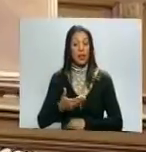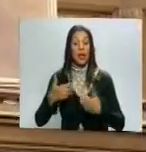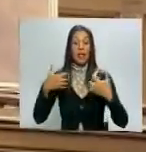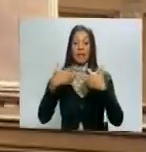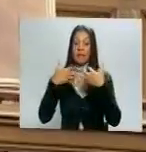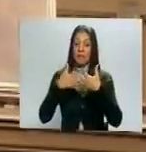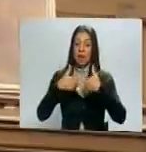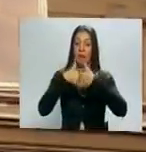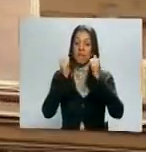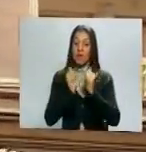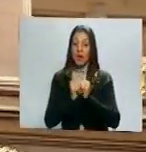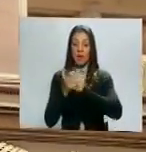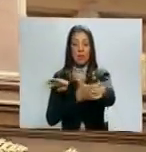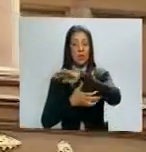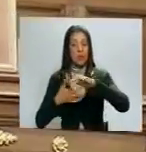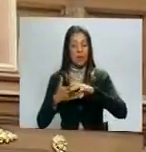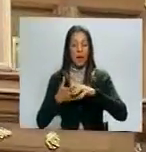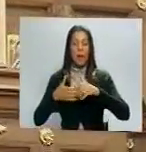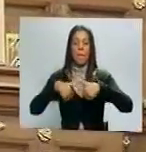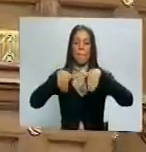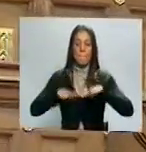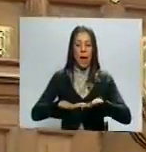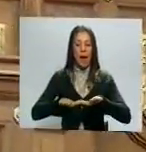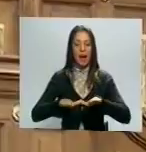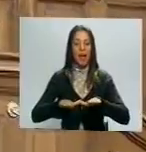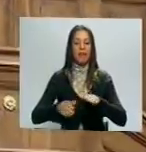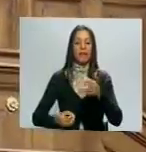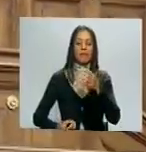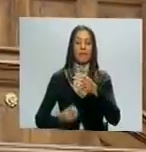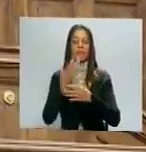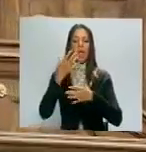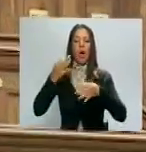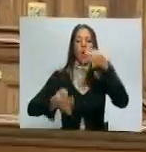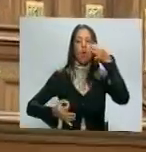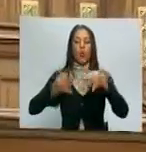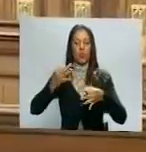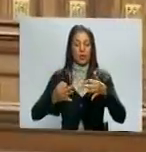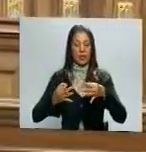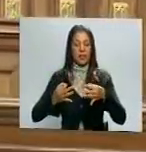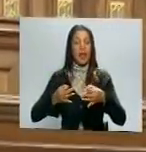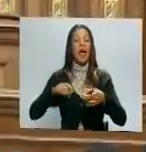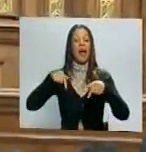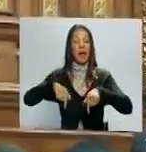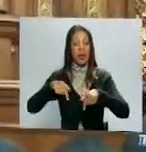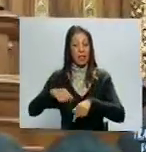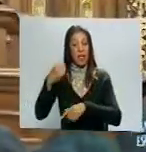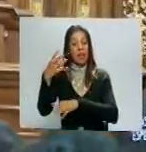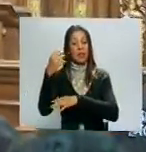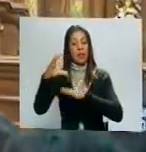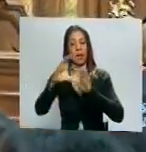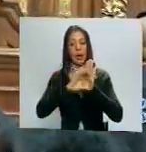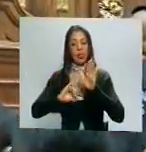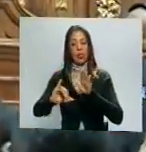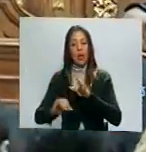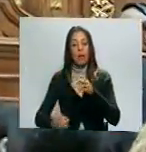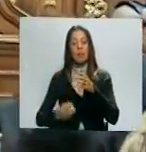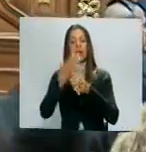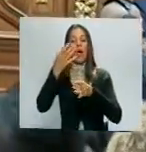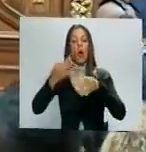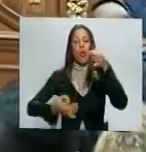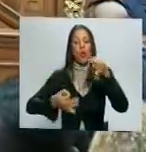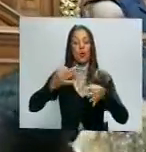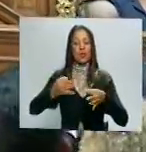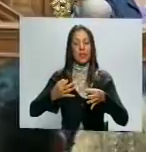más nunca violencia, que haya justicia y se imponga la justicia, y es lo que esta Asamblea Nacional Constituyente hizo desde el